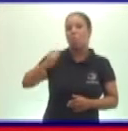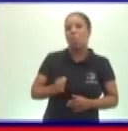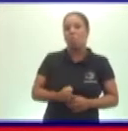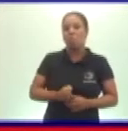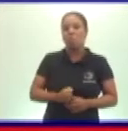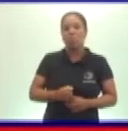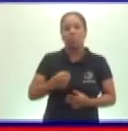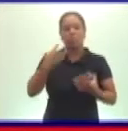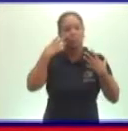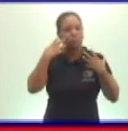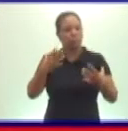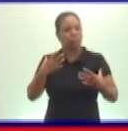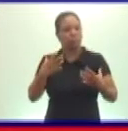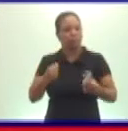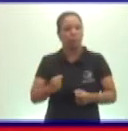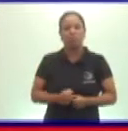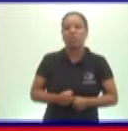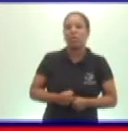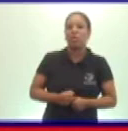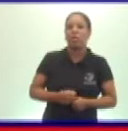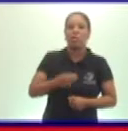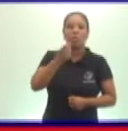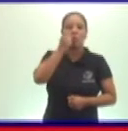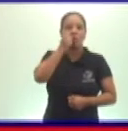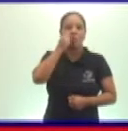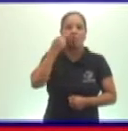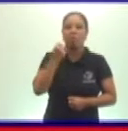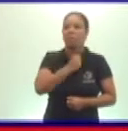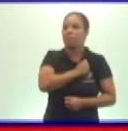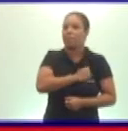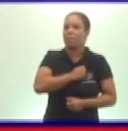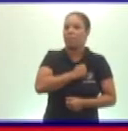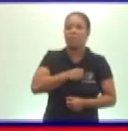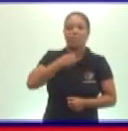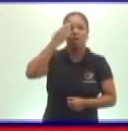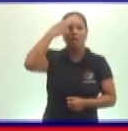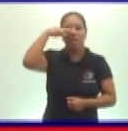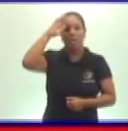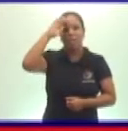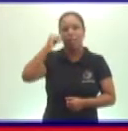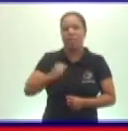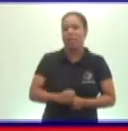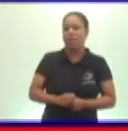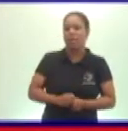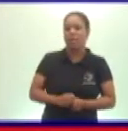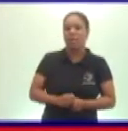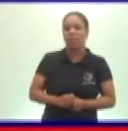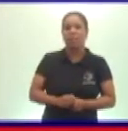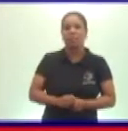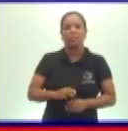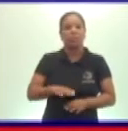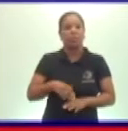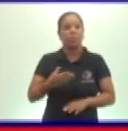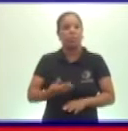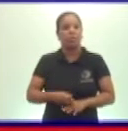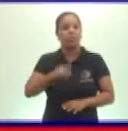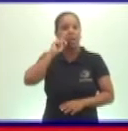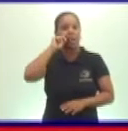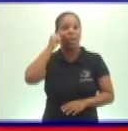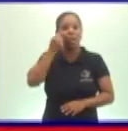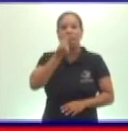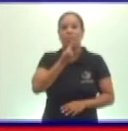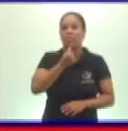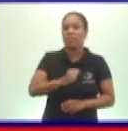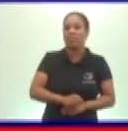Pues sencillamente se alzaron contra el colonialismo español para secundar a Carlos Manuel de Céspedes precisamente en